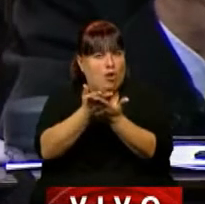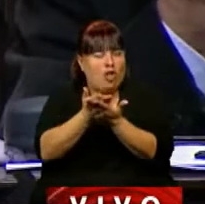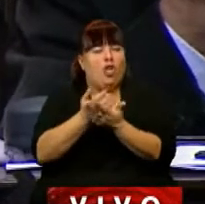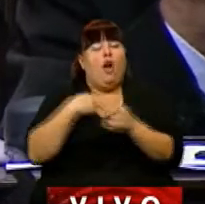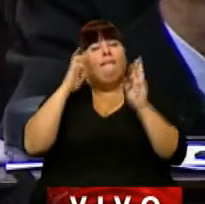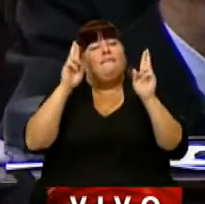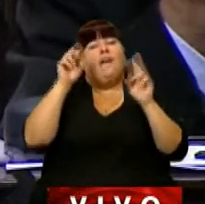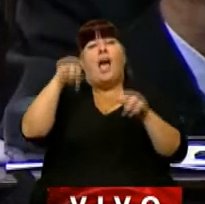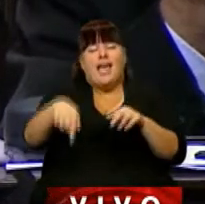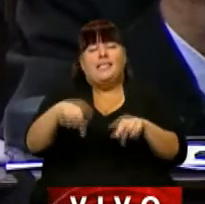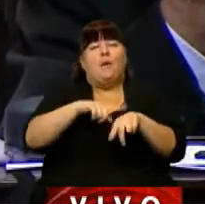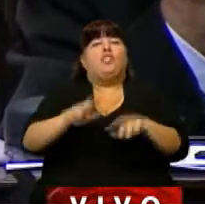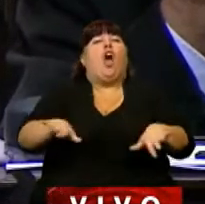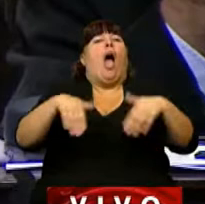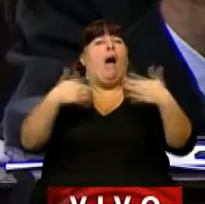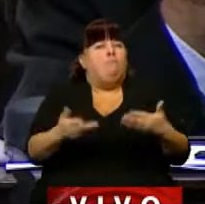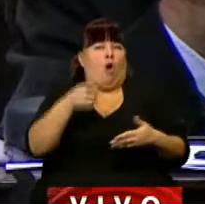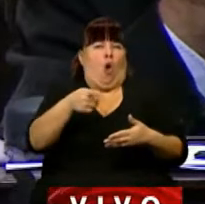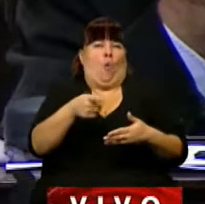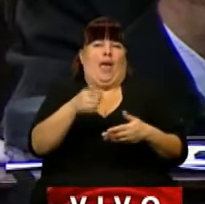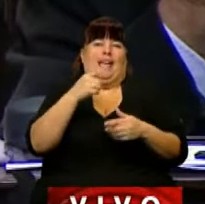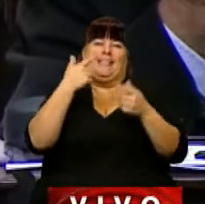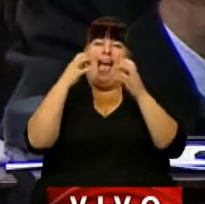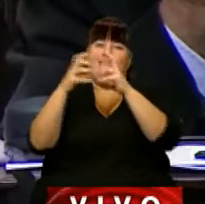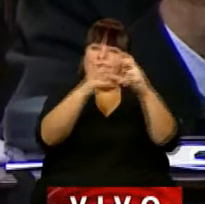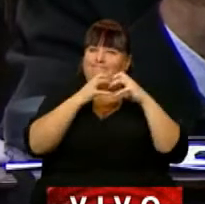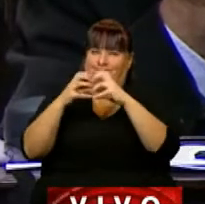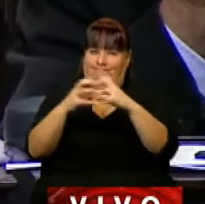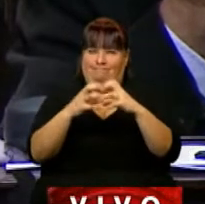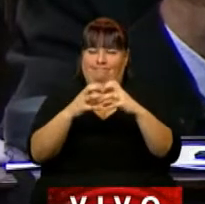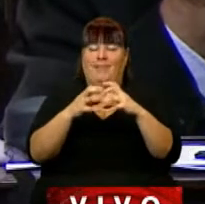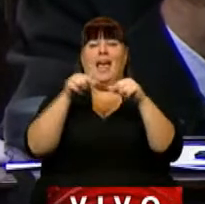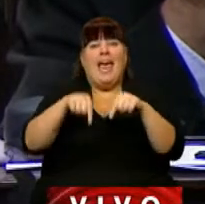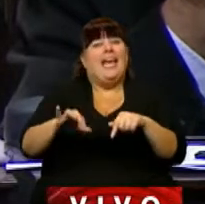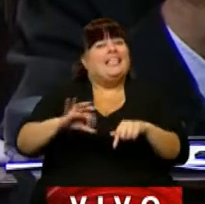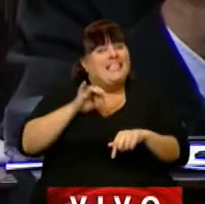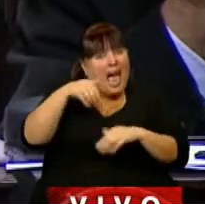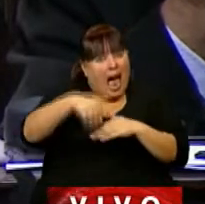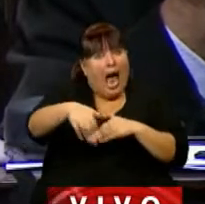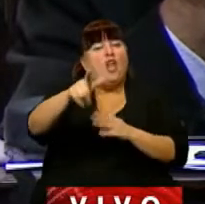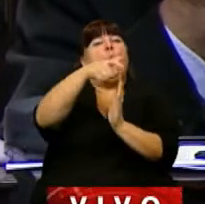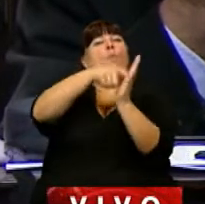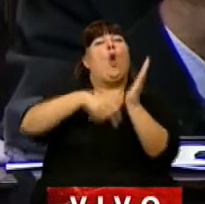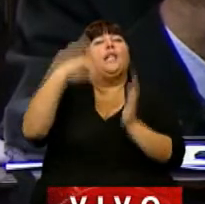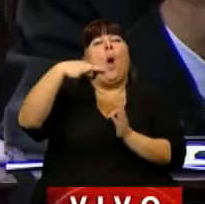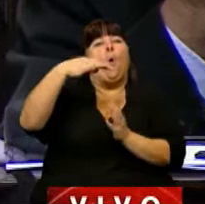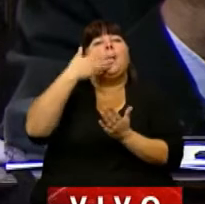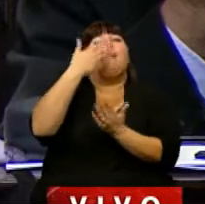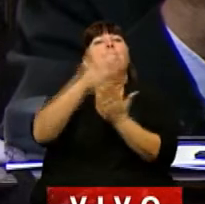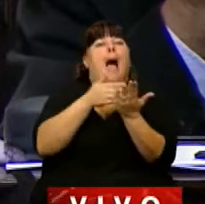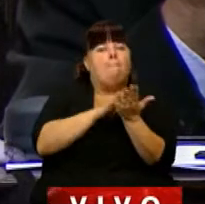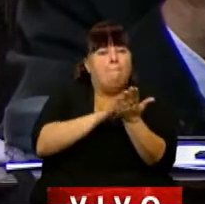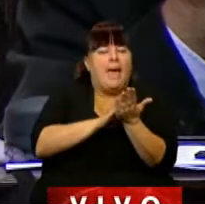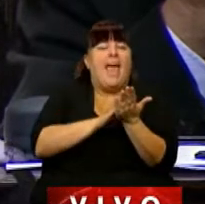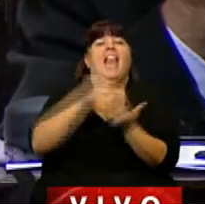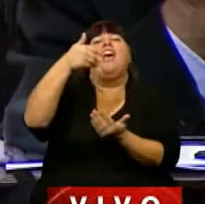esta sea una oportunidad para empezar el tratamiento y que este año la boleta única de papel,